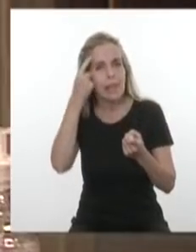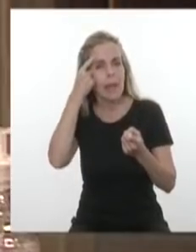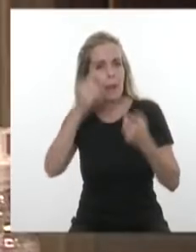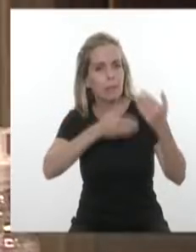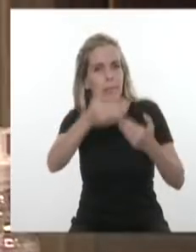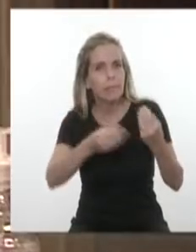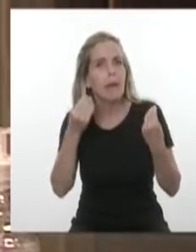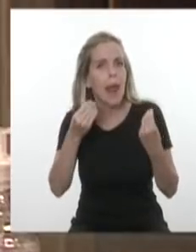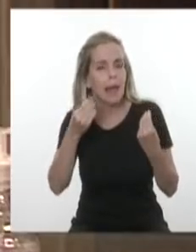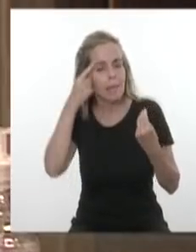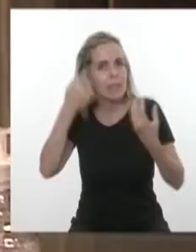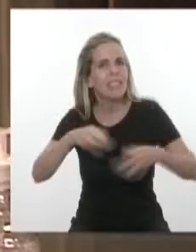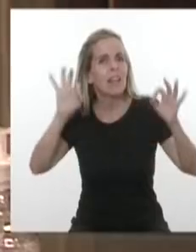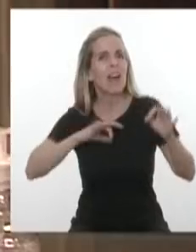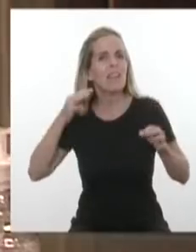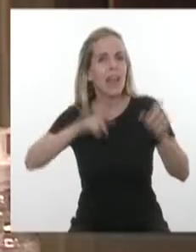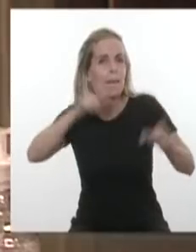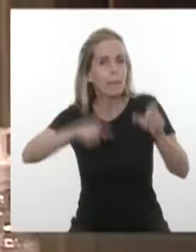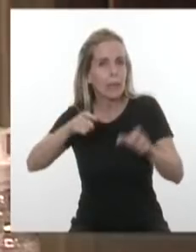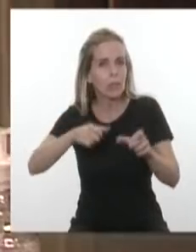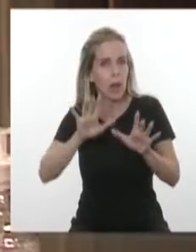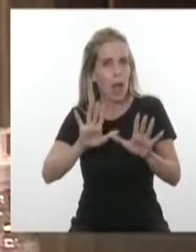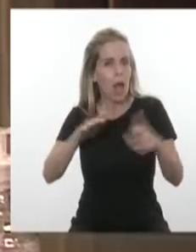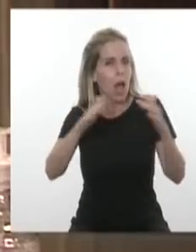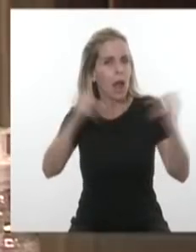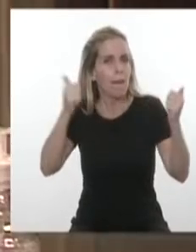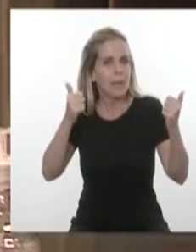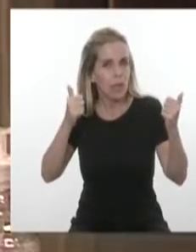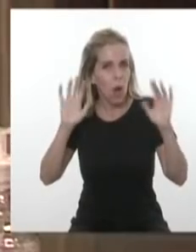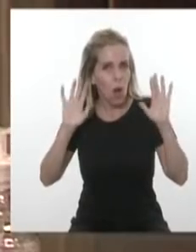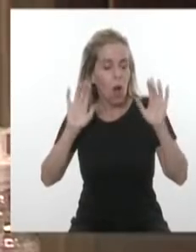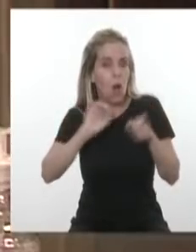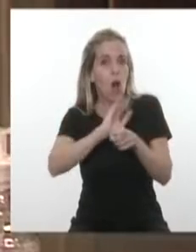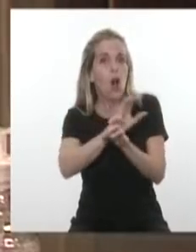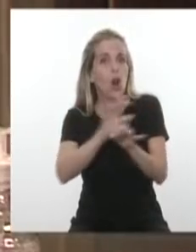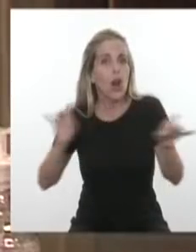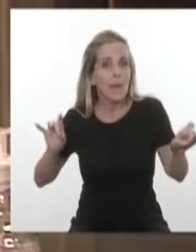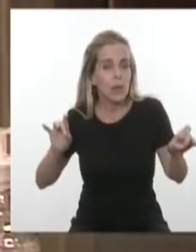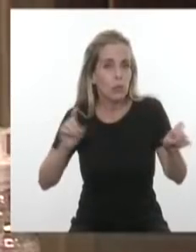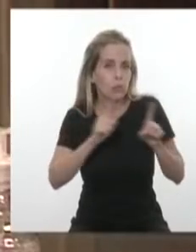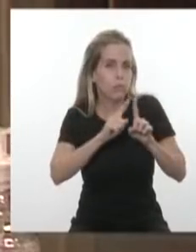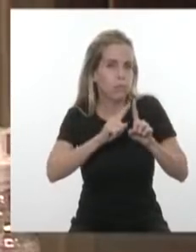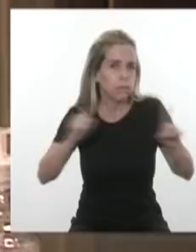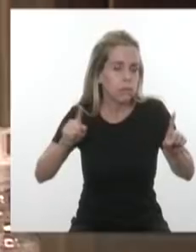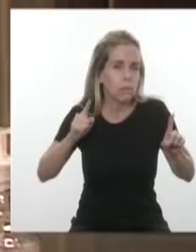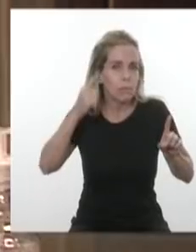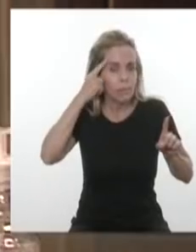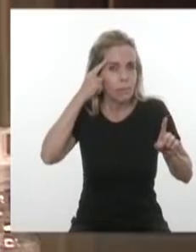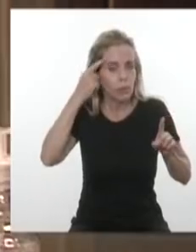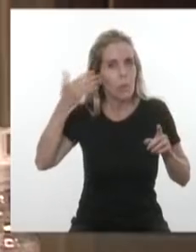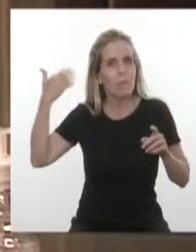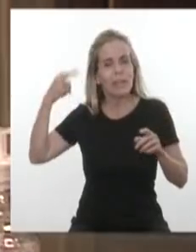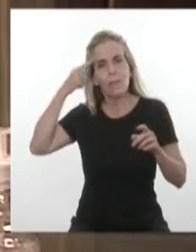poder salvar vidas la pandemia se ha hecho mucho más larga de lo que todos esperábamos